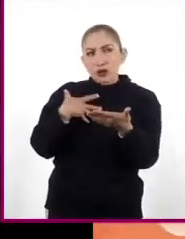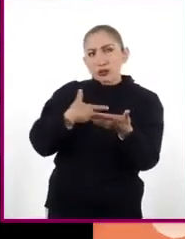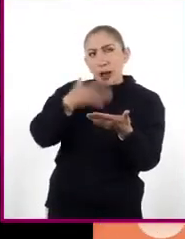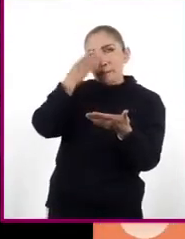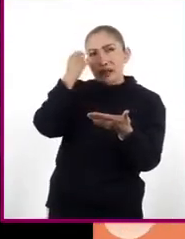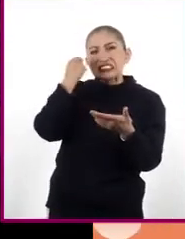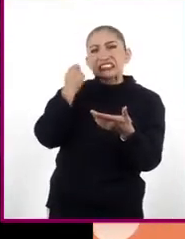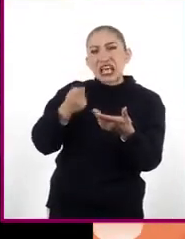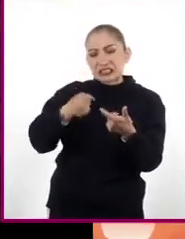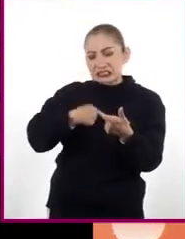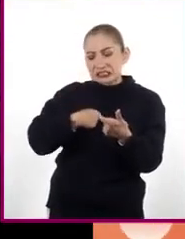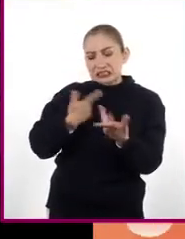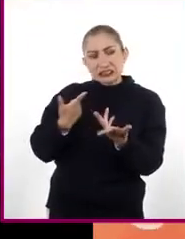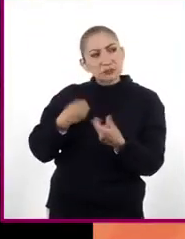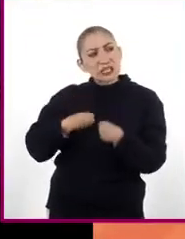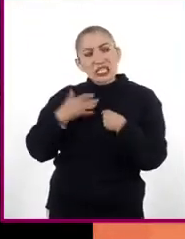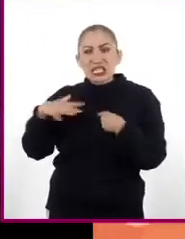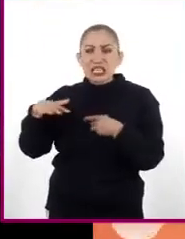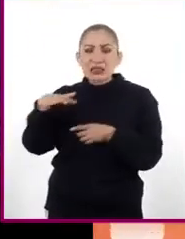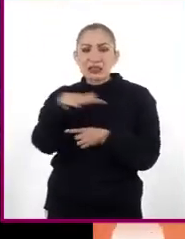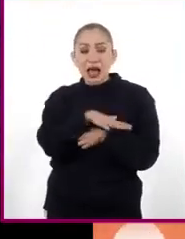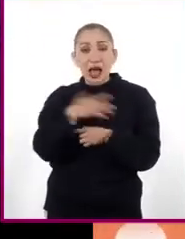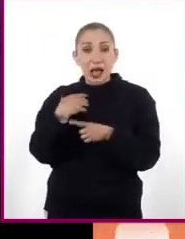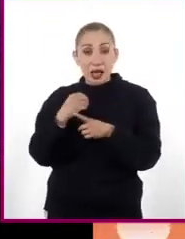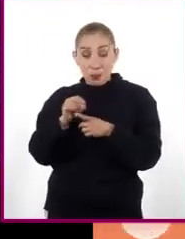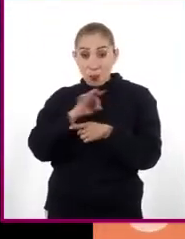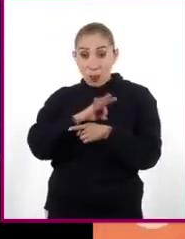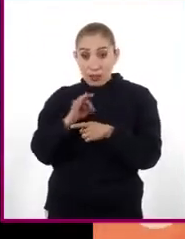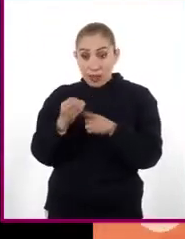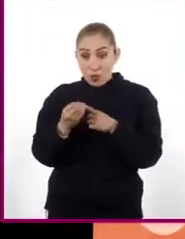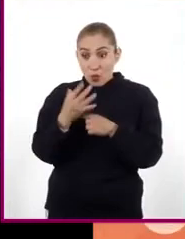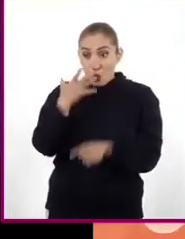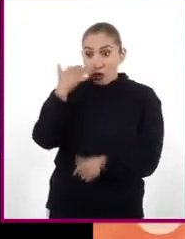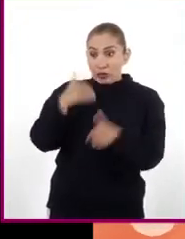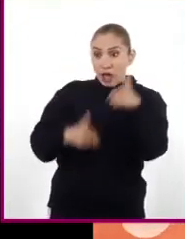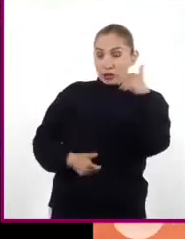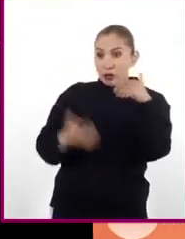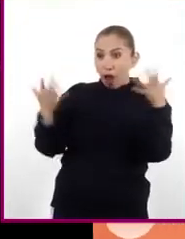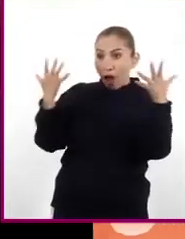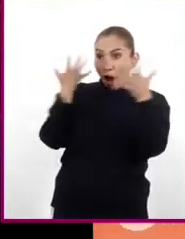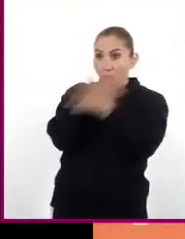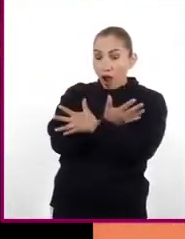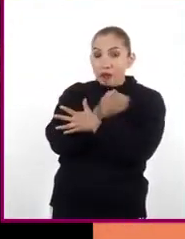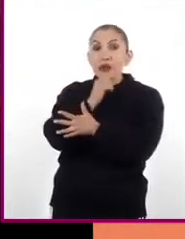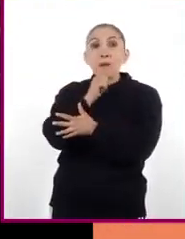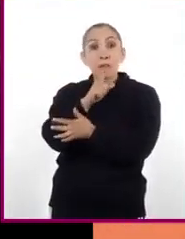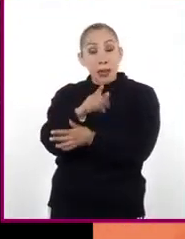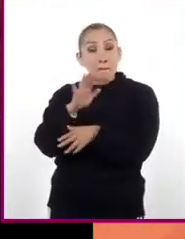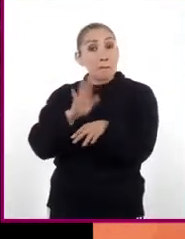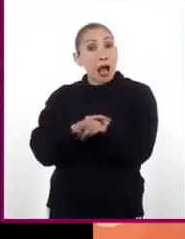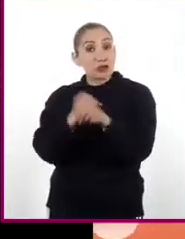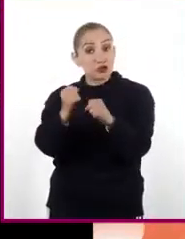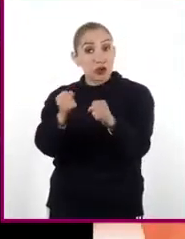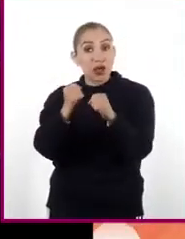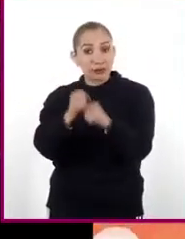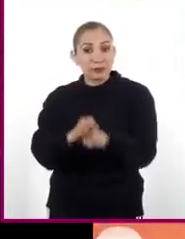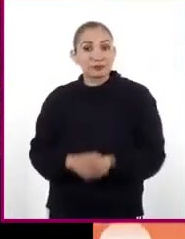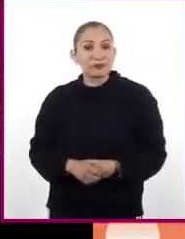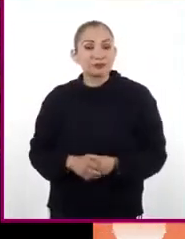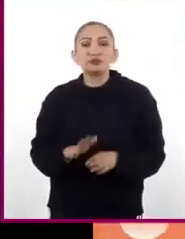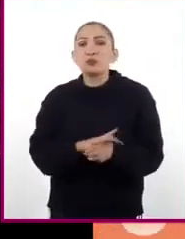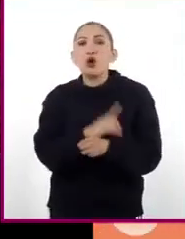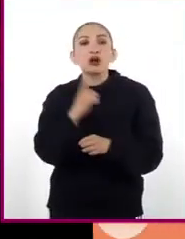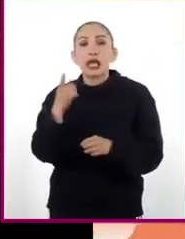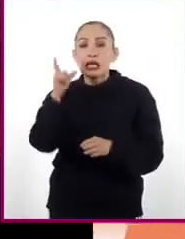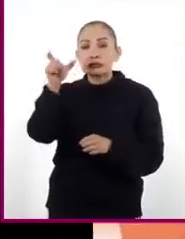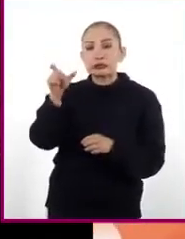adquirir conciencia de nuestra realidad, el impacto que puede llegar a tener el teatro en este sentido es mucho más fuerte,